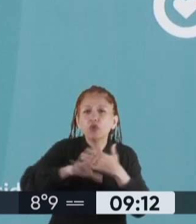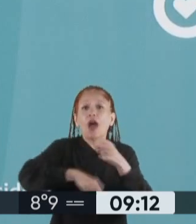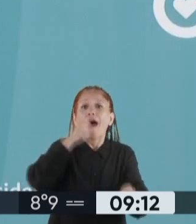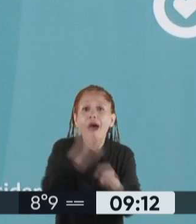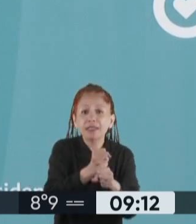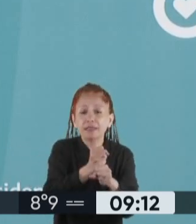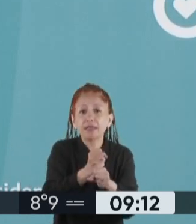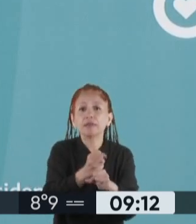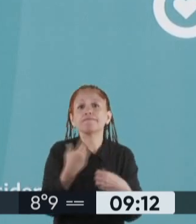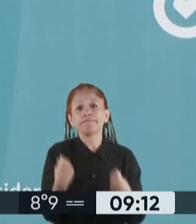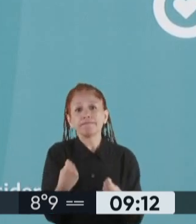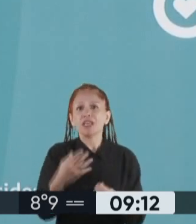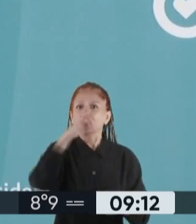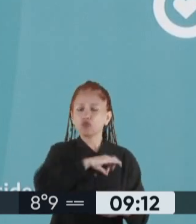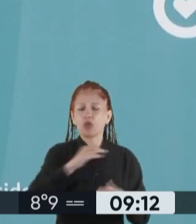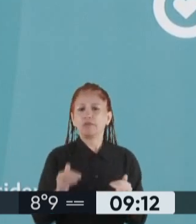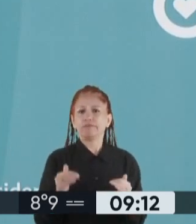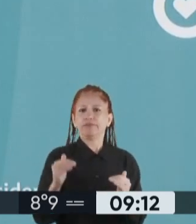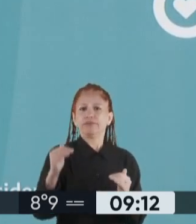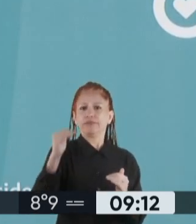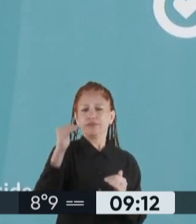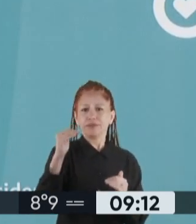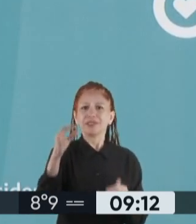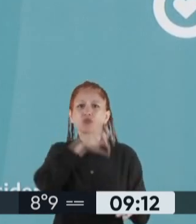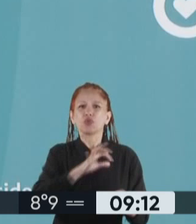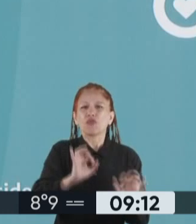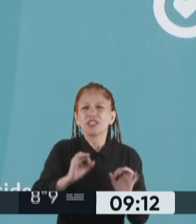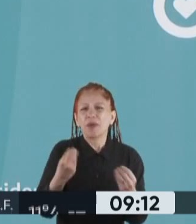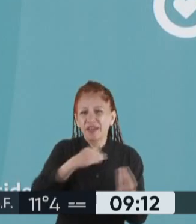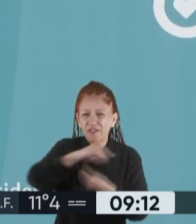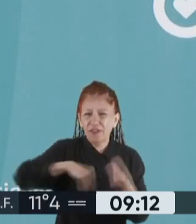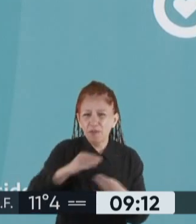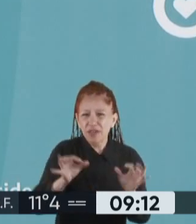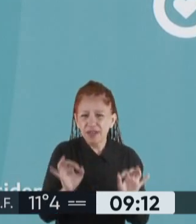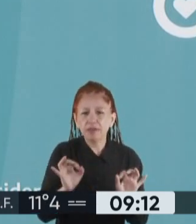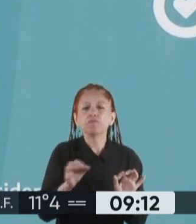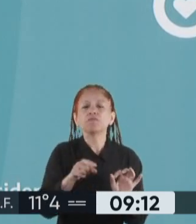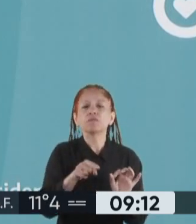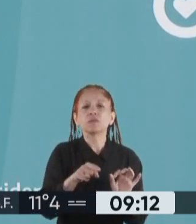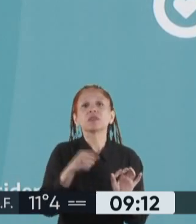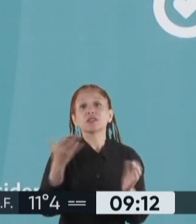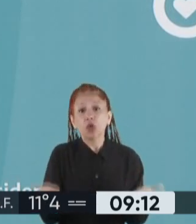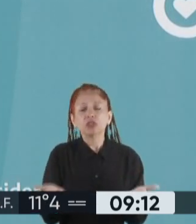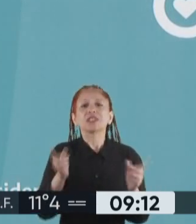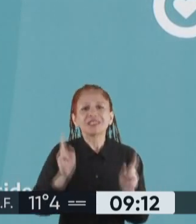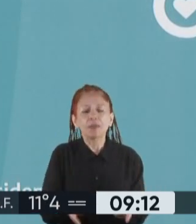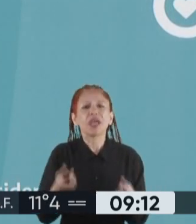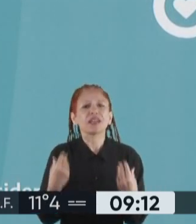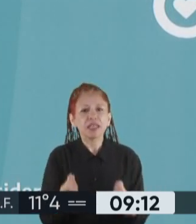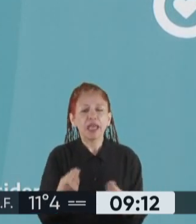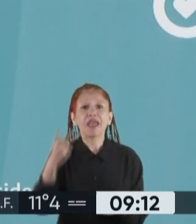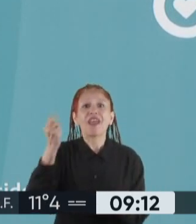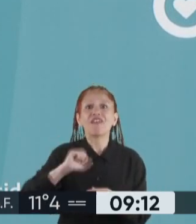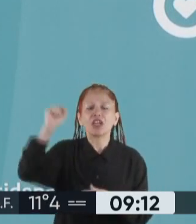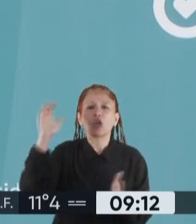mayor incremento de los salarios, un mayor poder adquisitivo de los salarios, y con esto una reducción al mismo tiempo de la